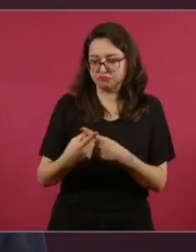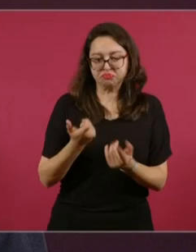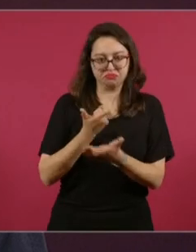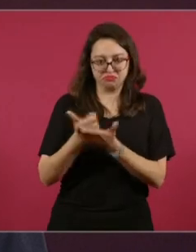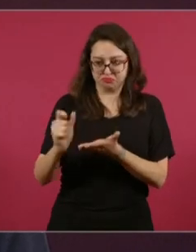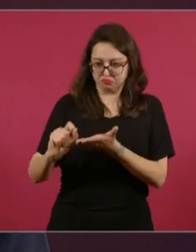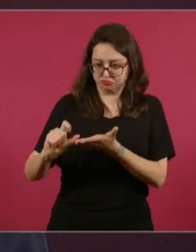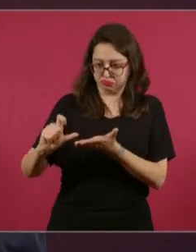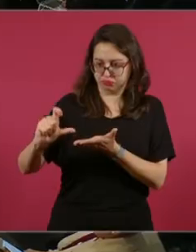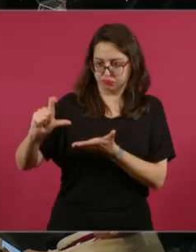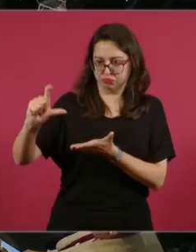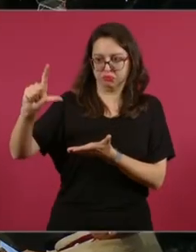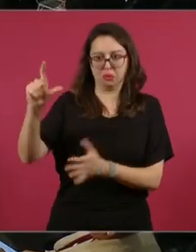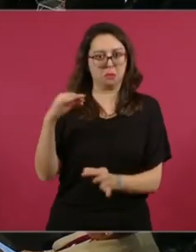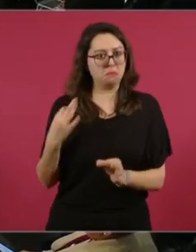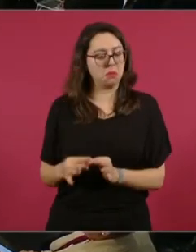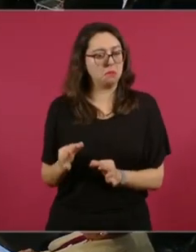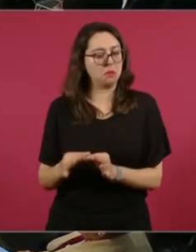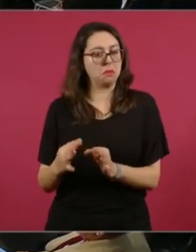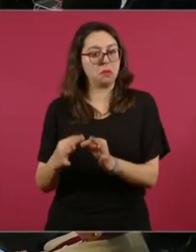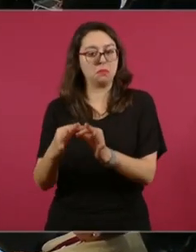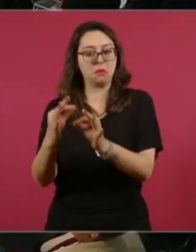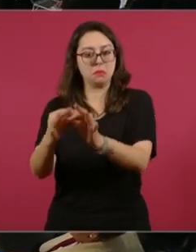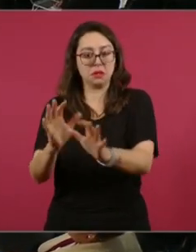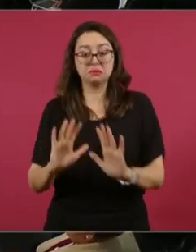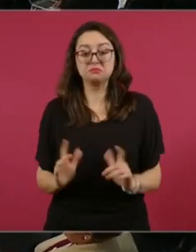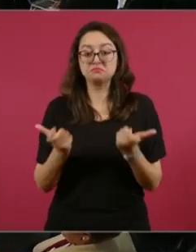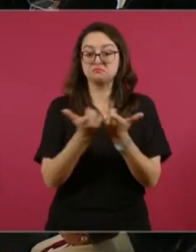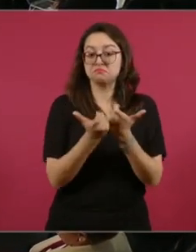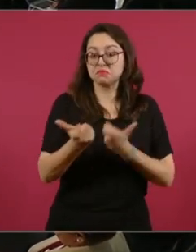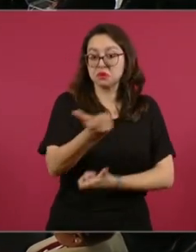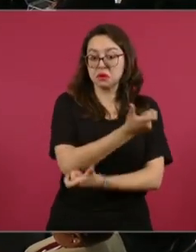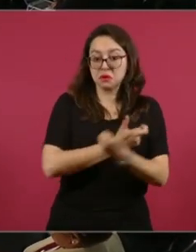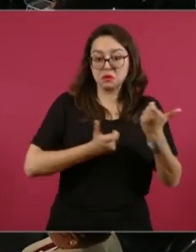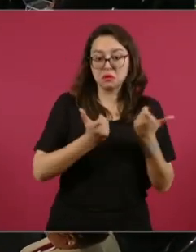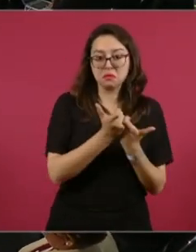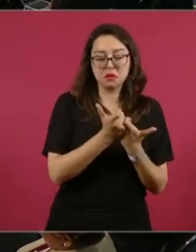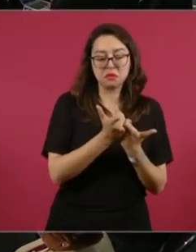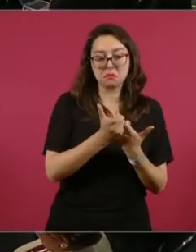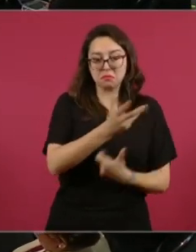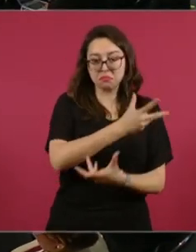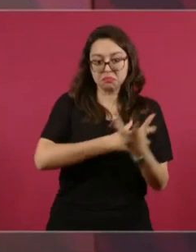truculento todo. Bueno, en lo económico, nada. En lo político,